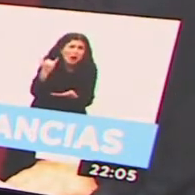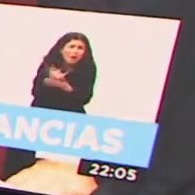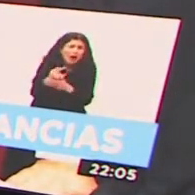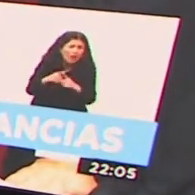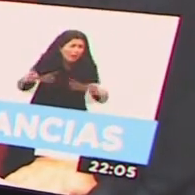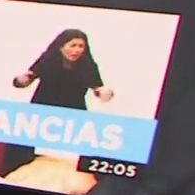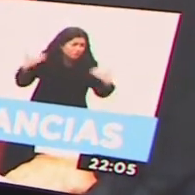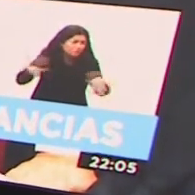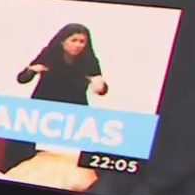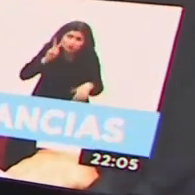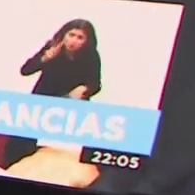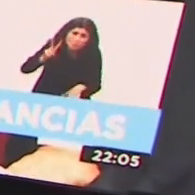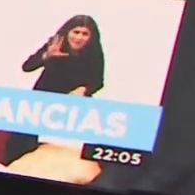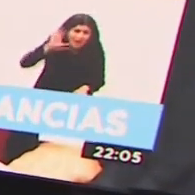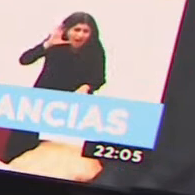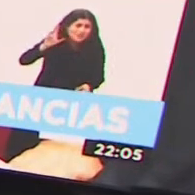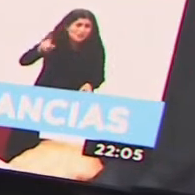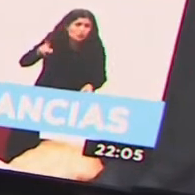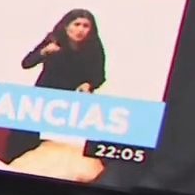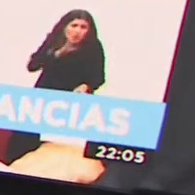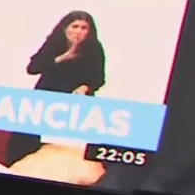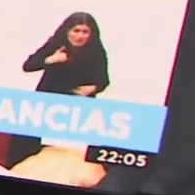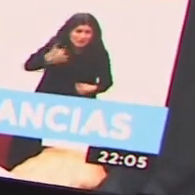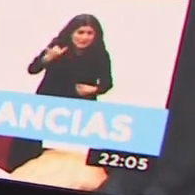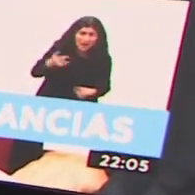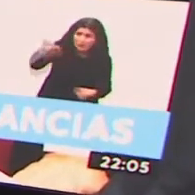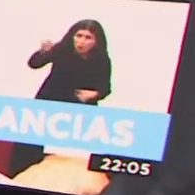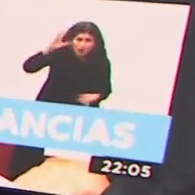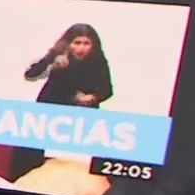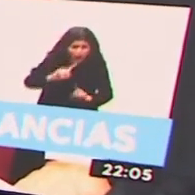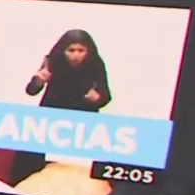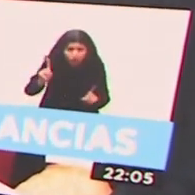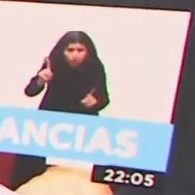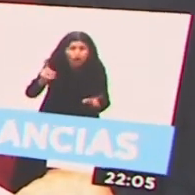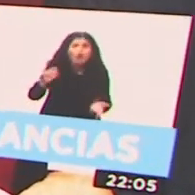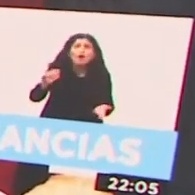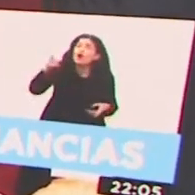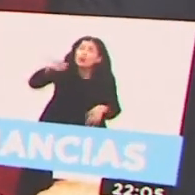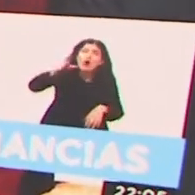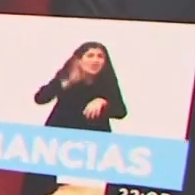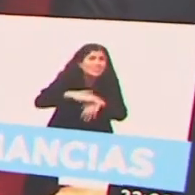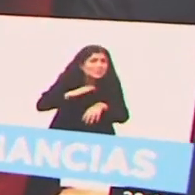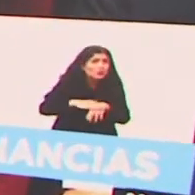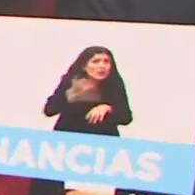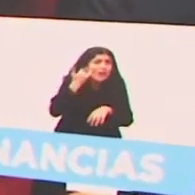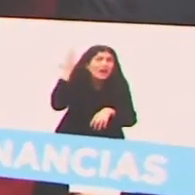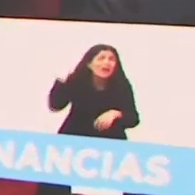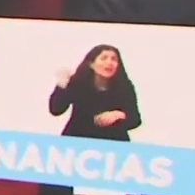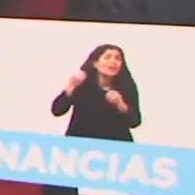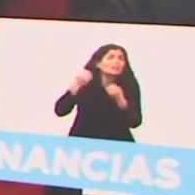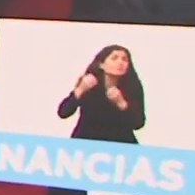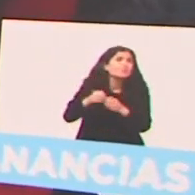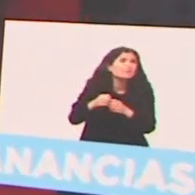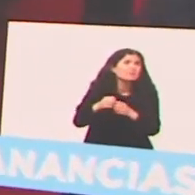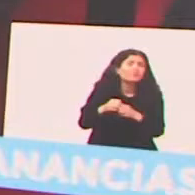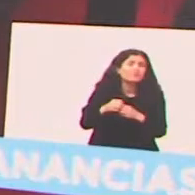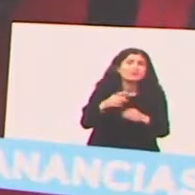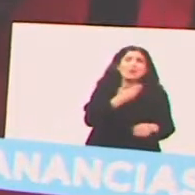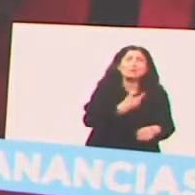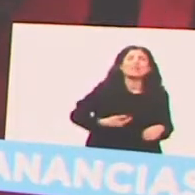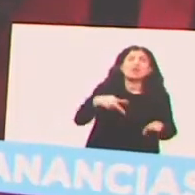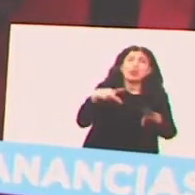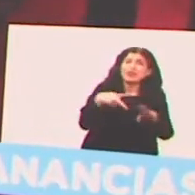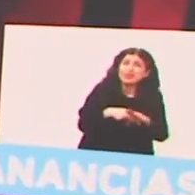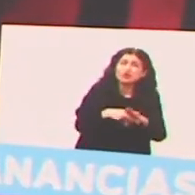gravedad institucional de primer orden. Recién veíamos en pantalla a Cristina Kirchner, que decidió volver al recinto, claro, con un gesto de agrado en su